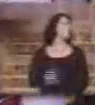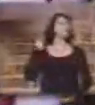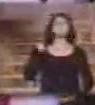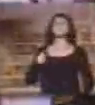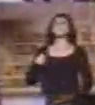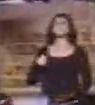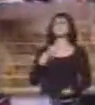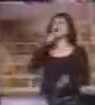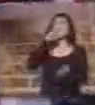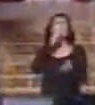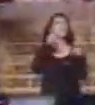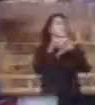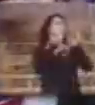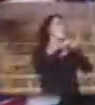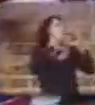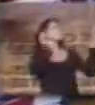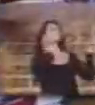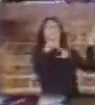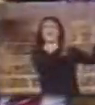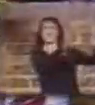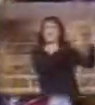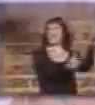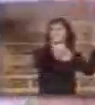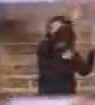de magia el escenario.